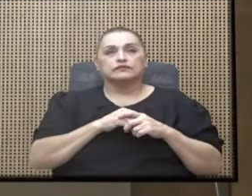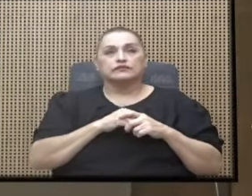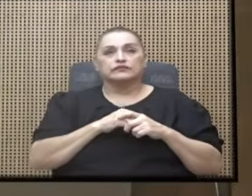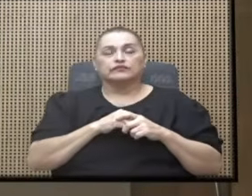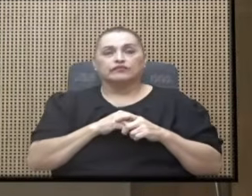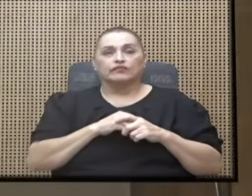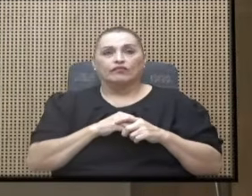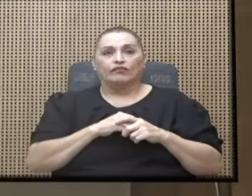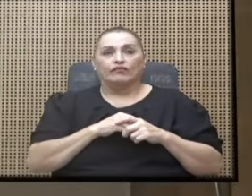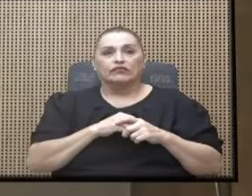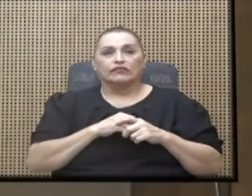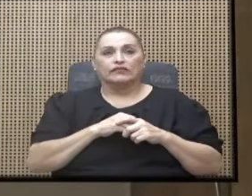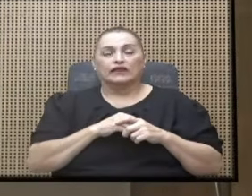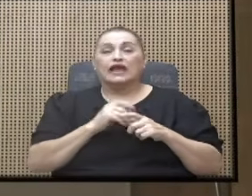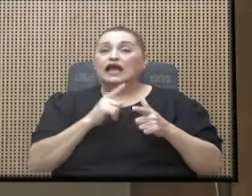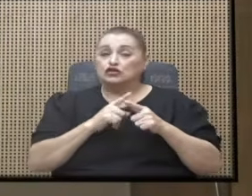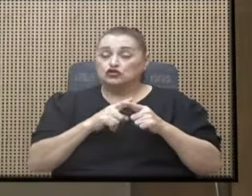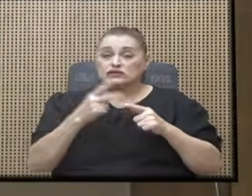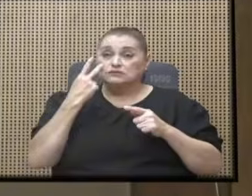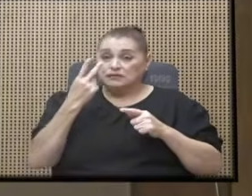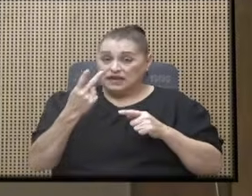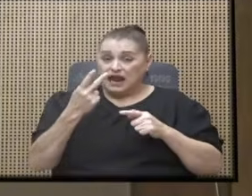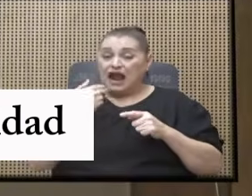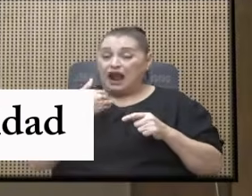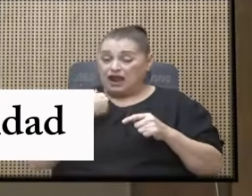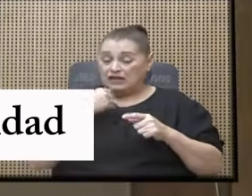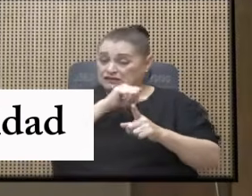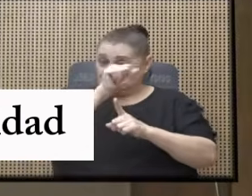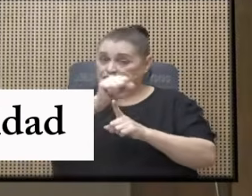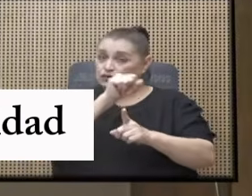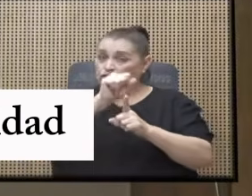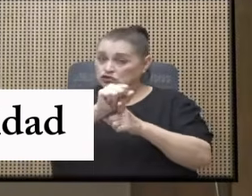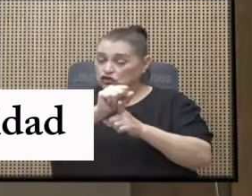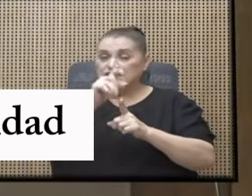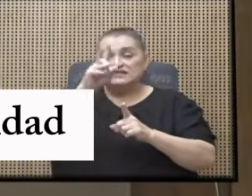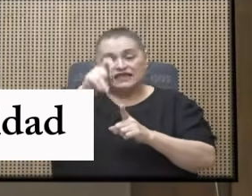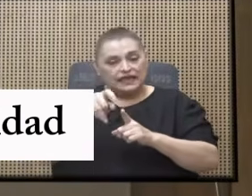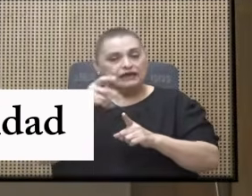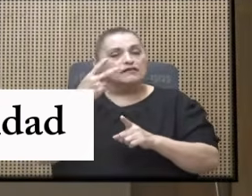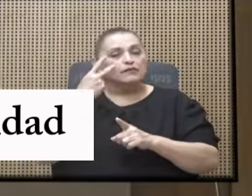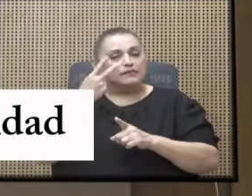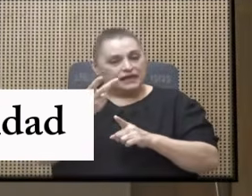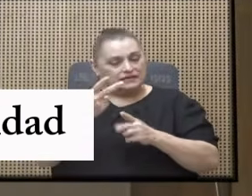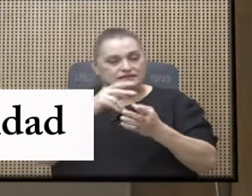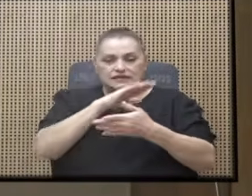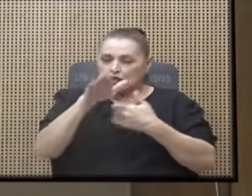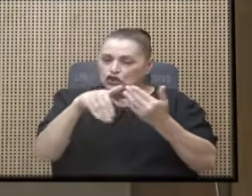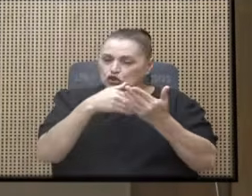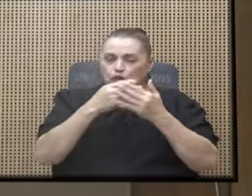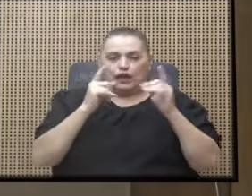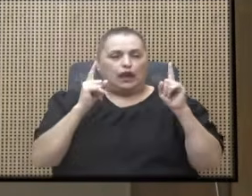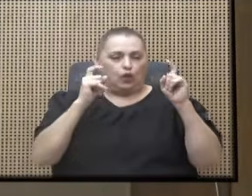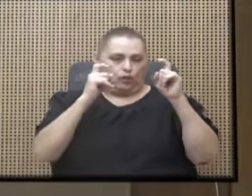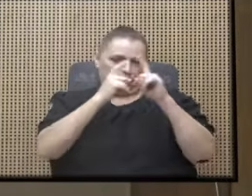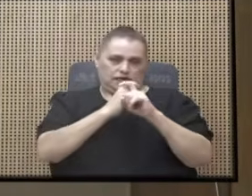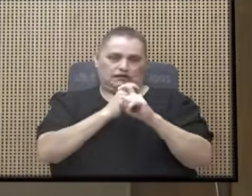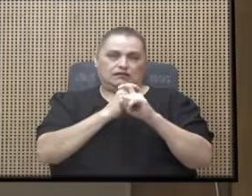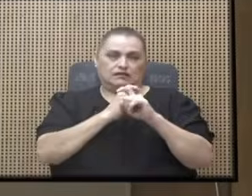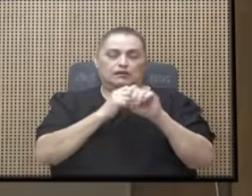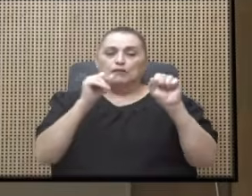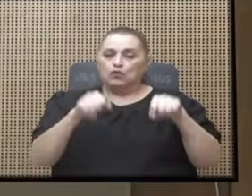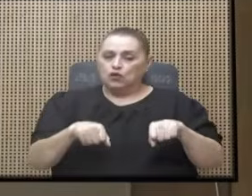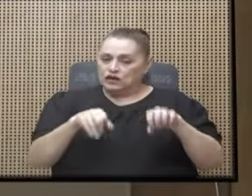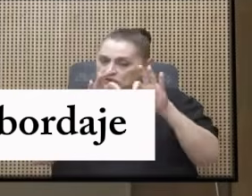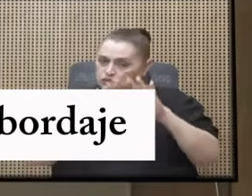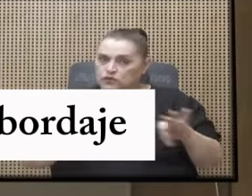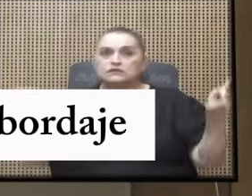Entonces, vean ustedes que son situaciones que deben abordarse en toda su complejidad. Y por eso es muy